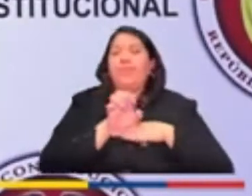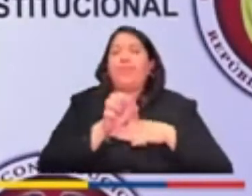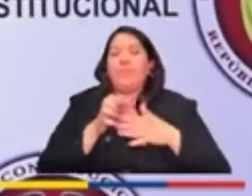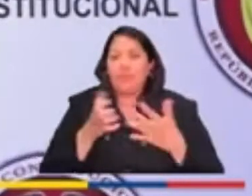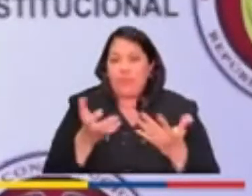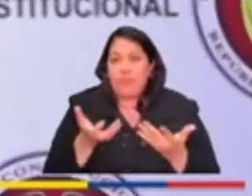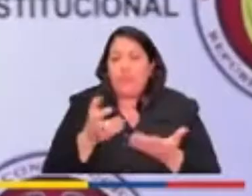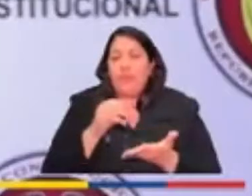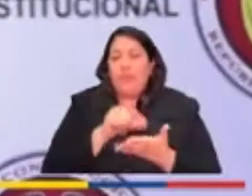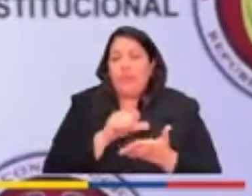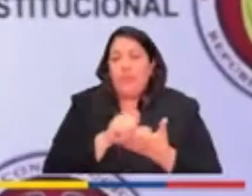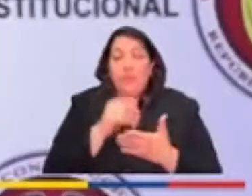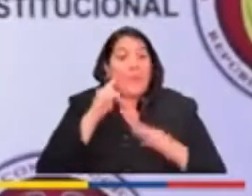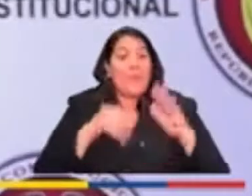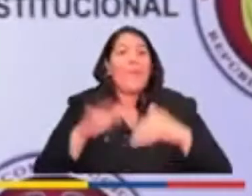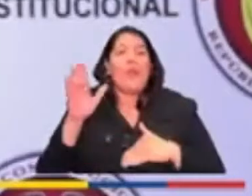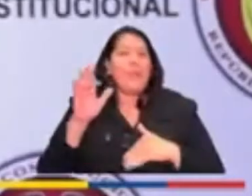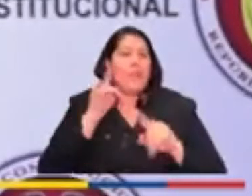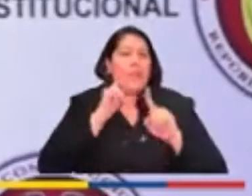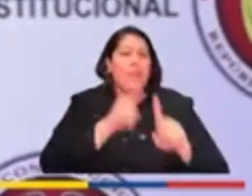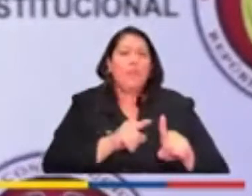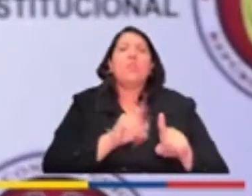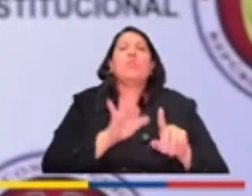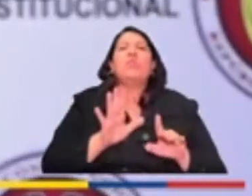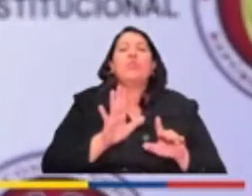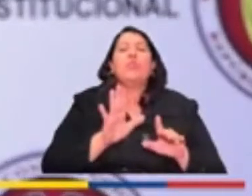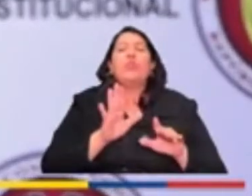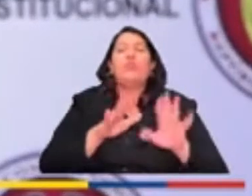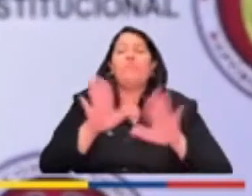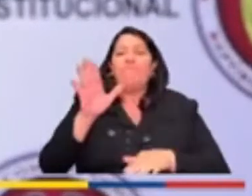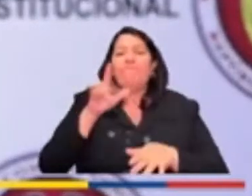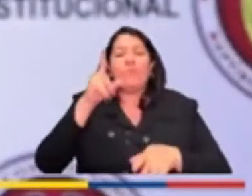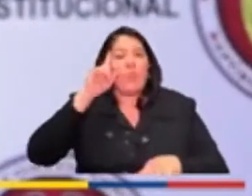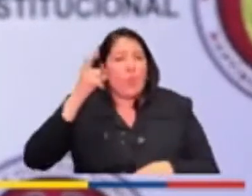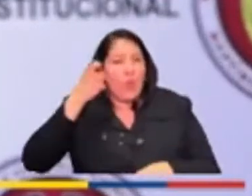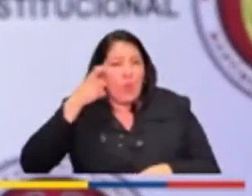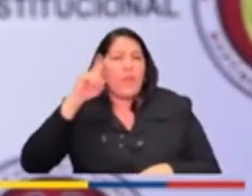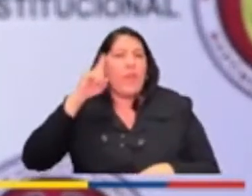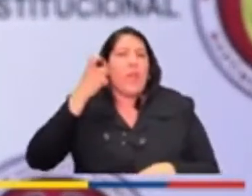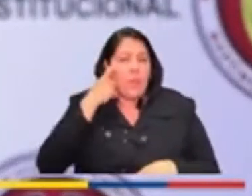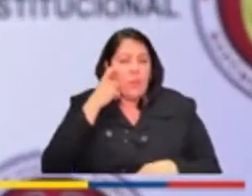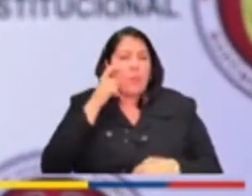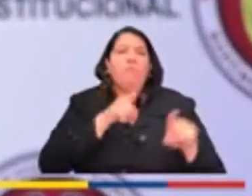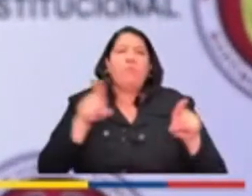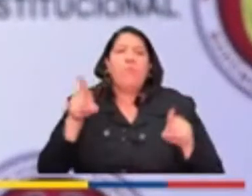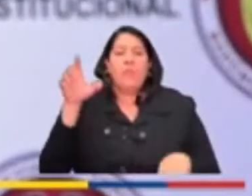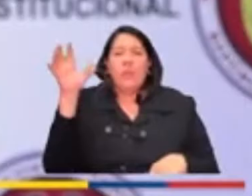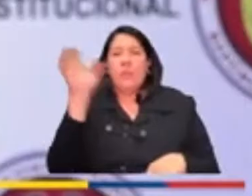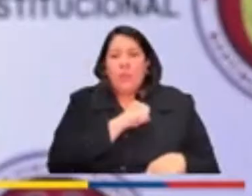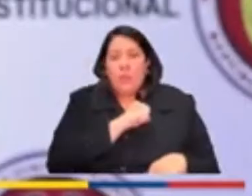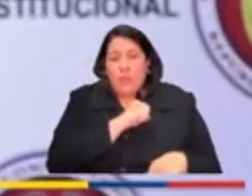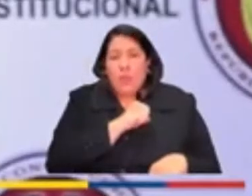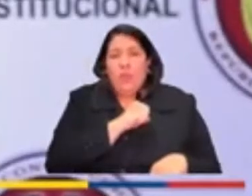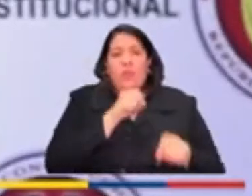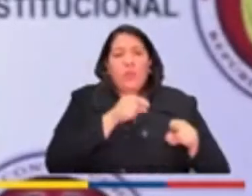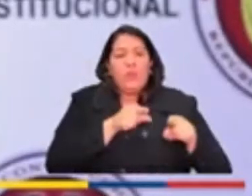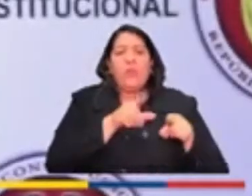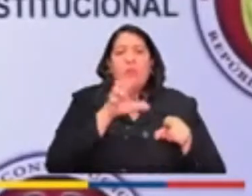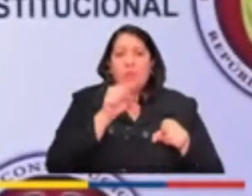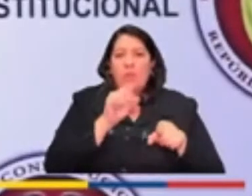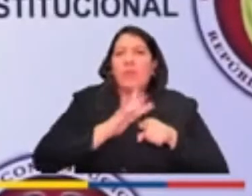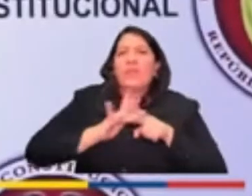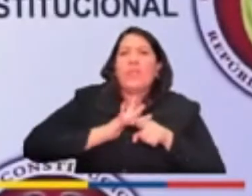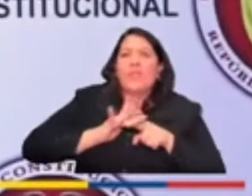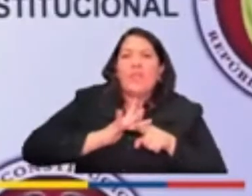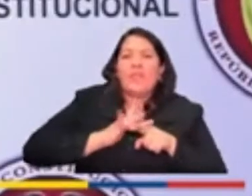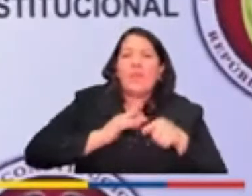Y sobre todo en particular a la región y al gobierno, y ello en con ocasión de una masiva y caótica implementación